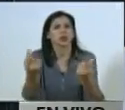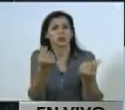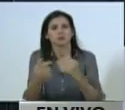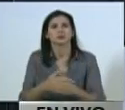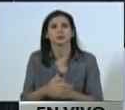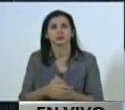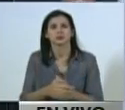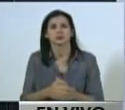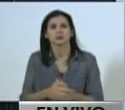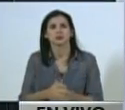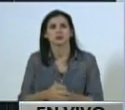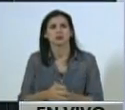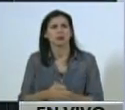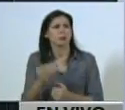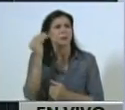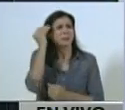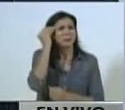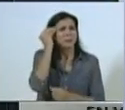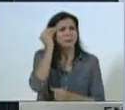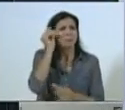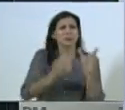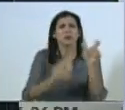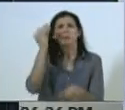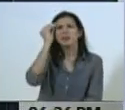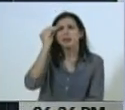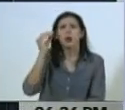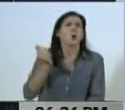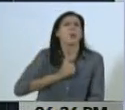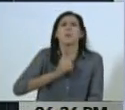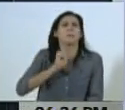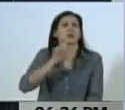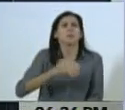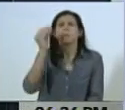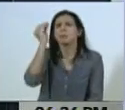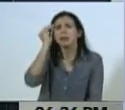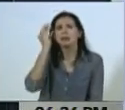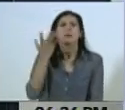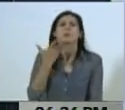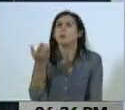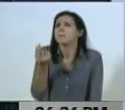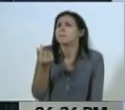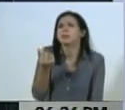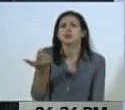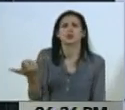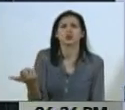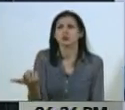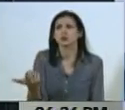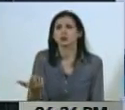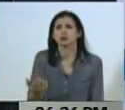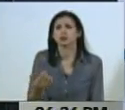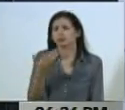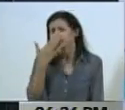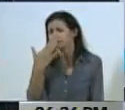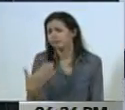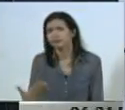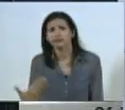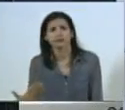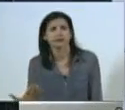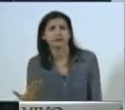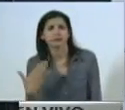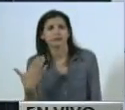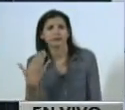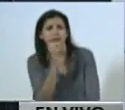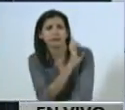Cabeza loca el que piense en cualquier lugar del mundo que precios ínfimos de la